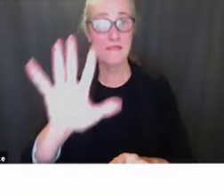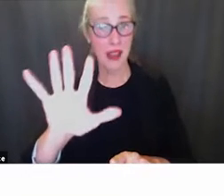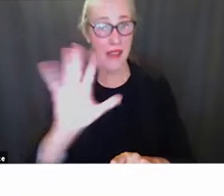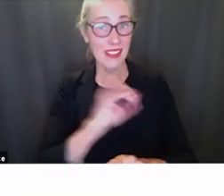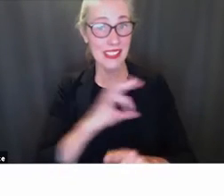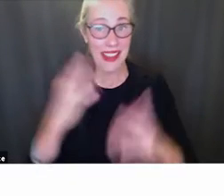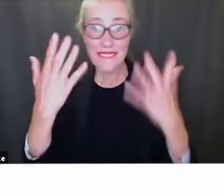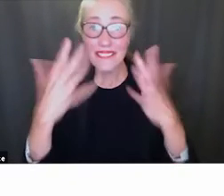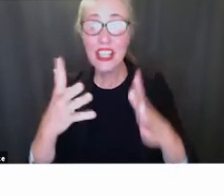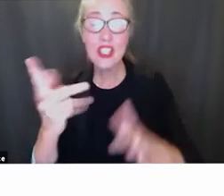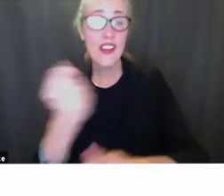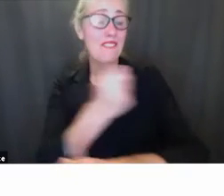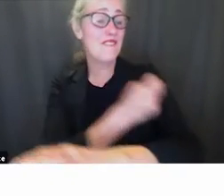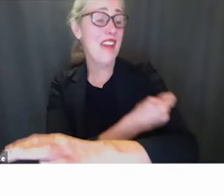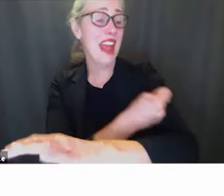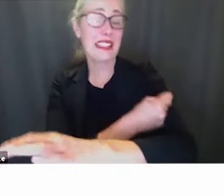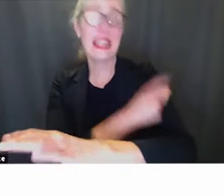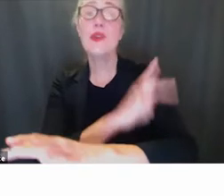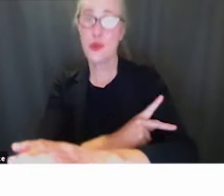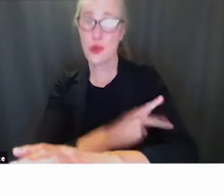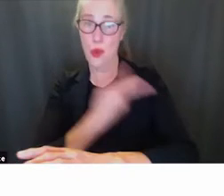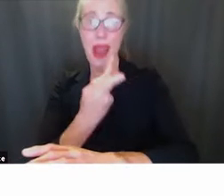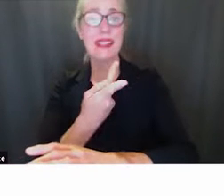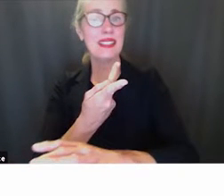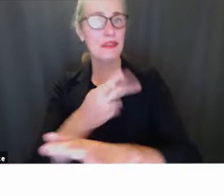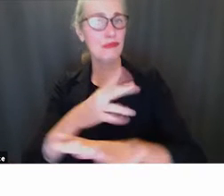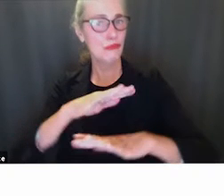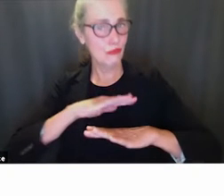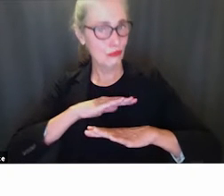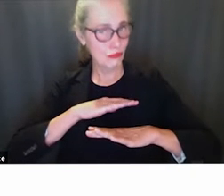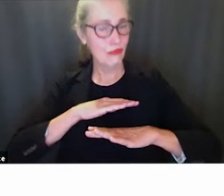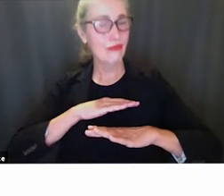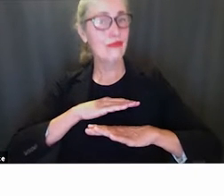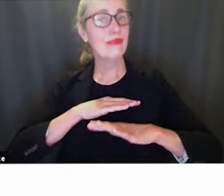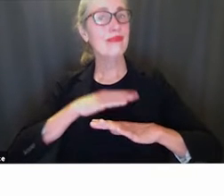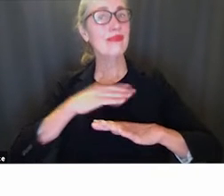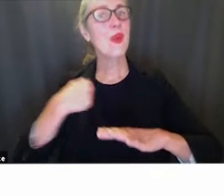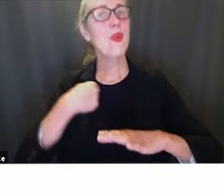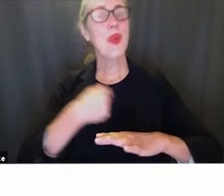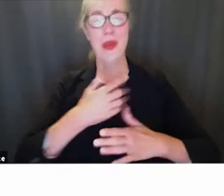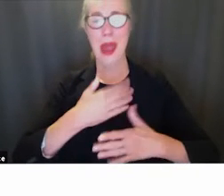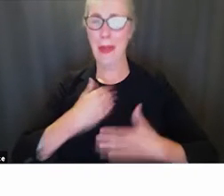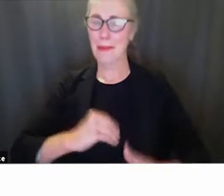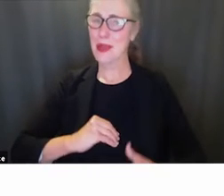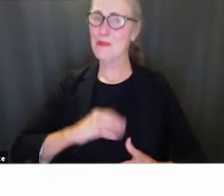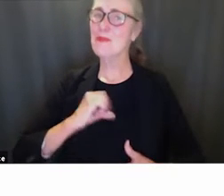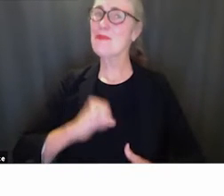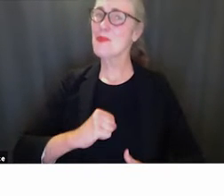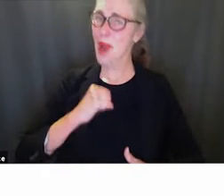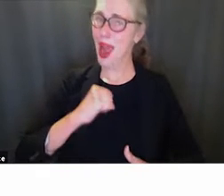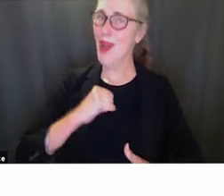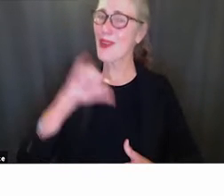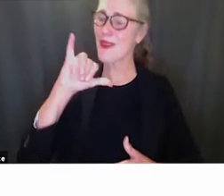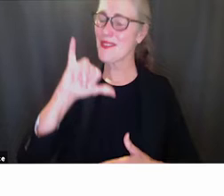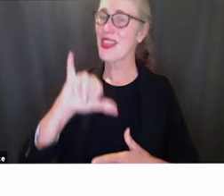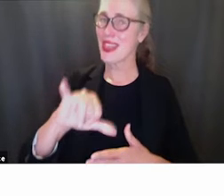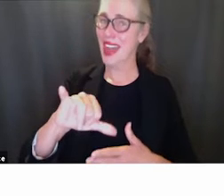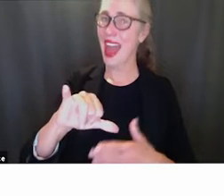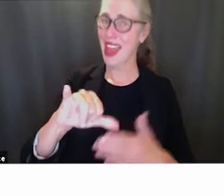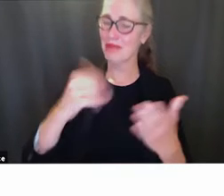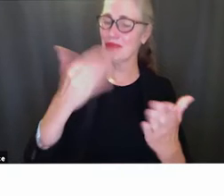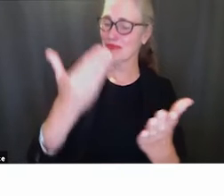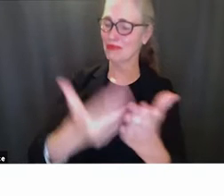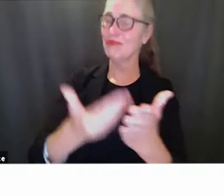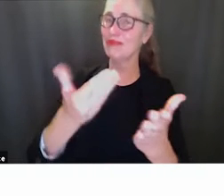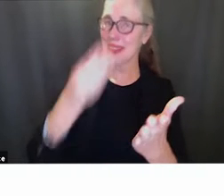del personal está vacunado en este momento y seguimos estando muy orgullosos y felices por